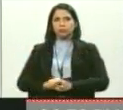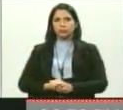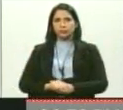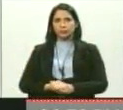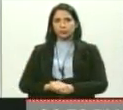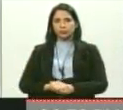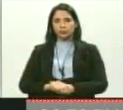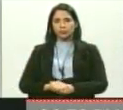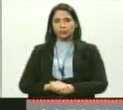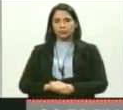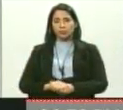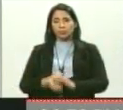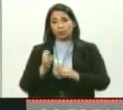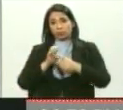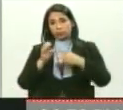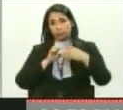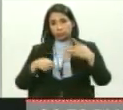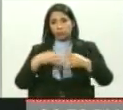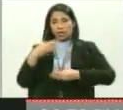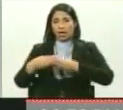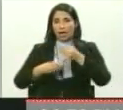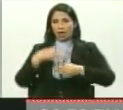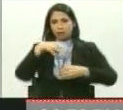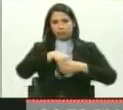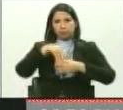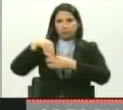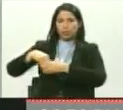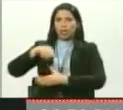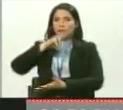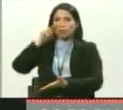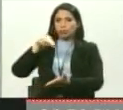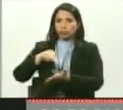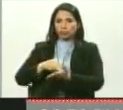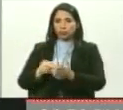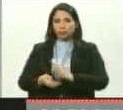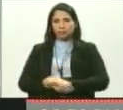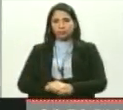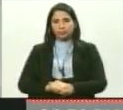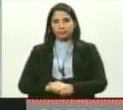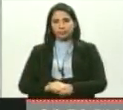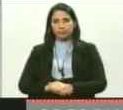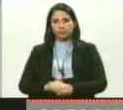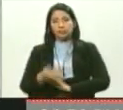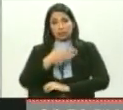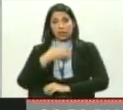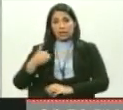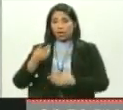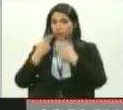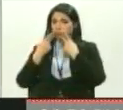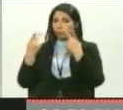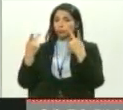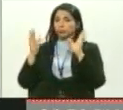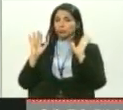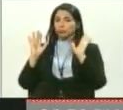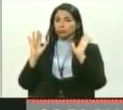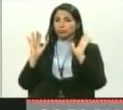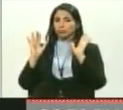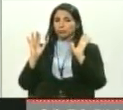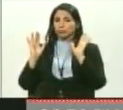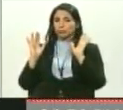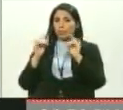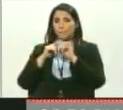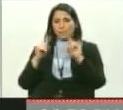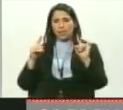los elementos que se desprenden de esta cuarentena nacional, ¿no?, que quería comentarte, precisamente,